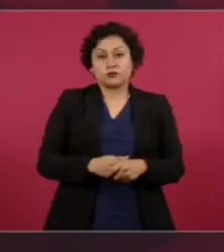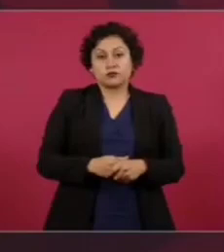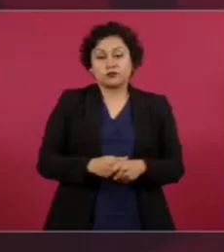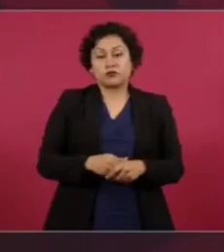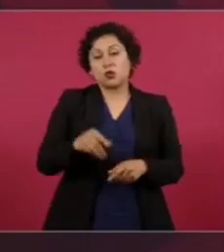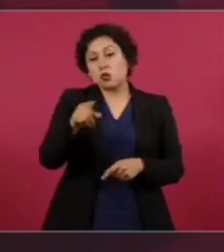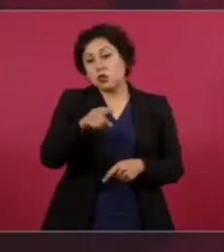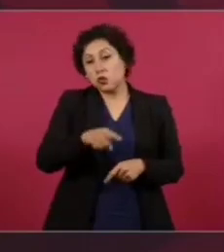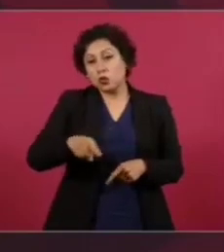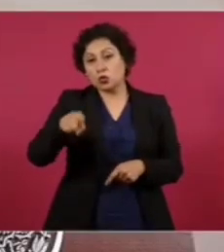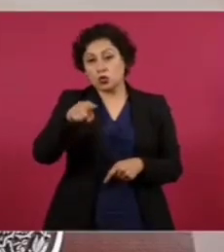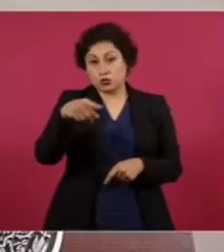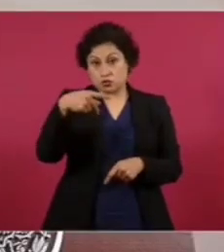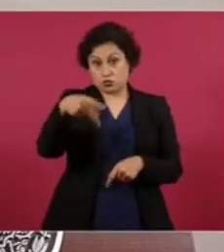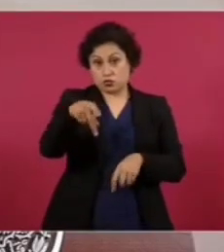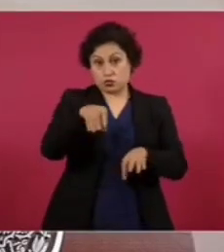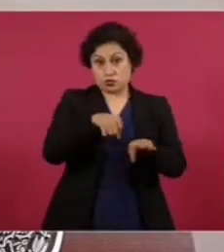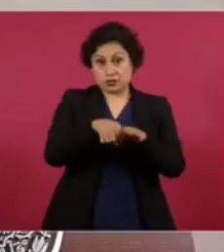faccioso,